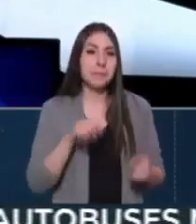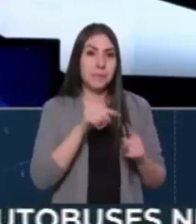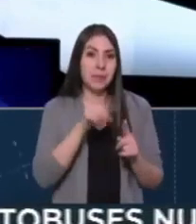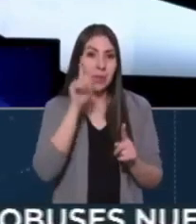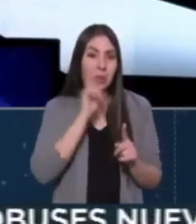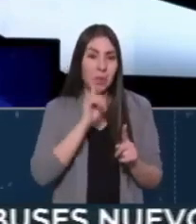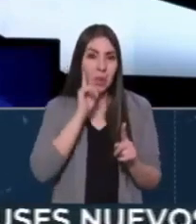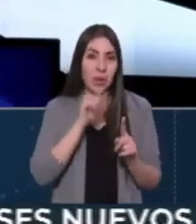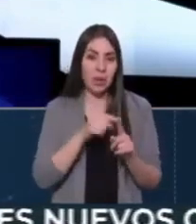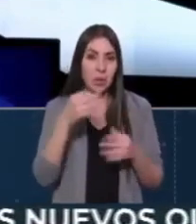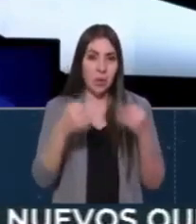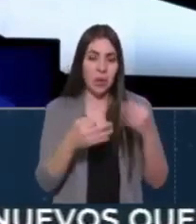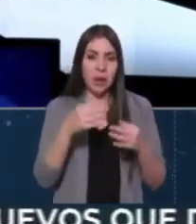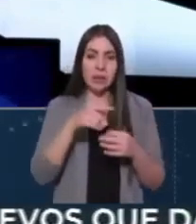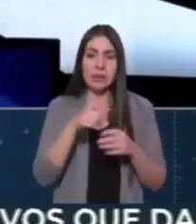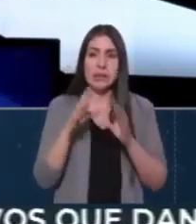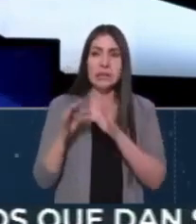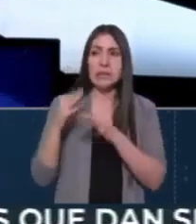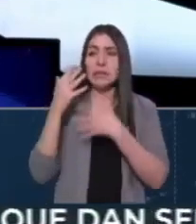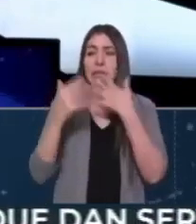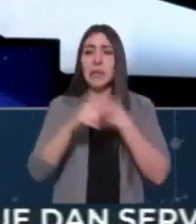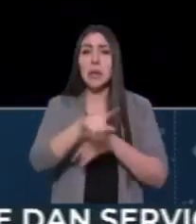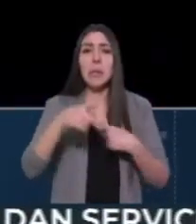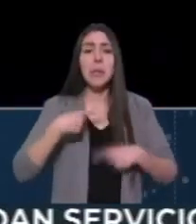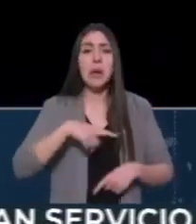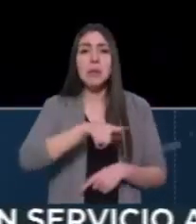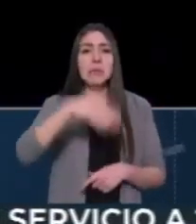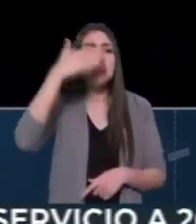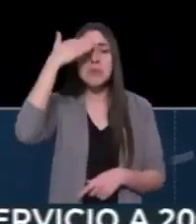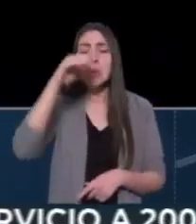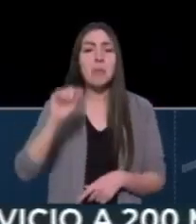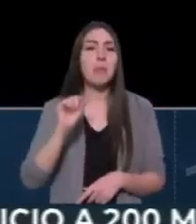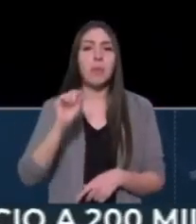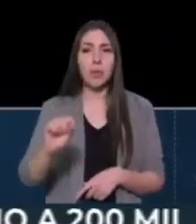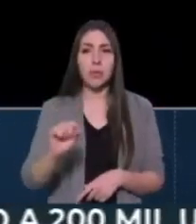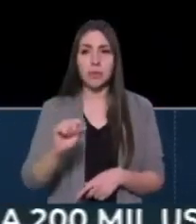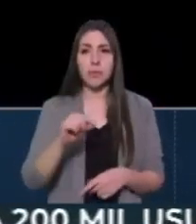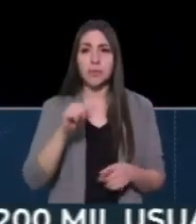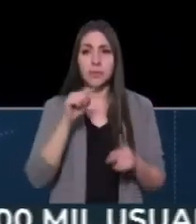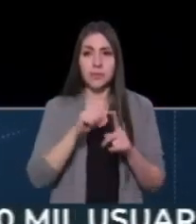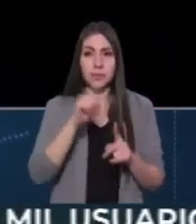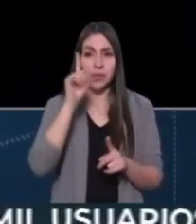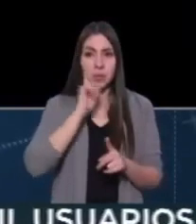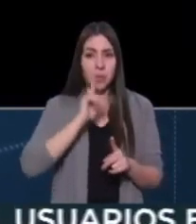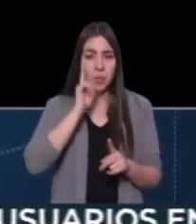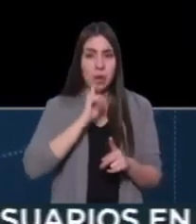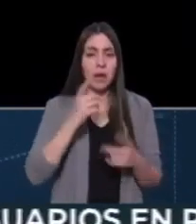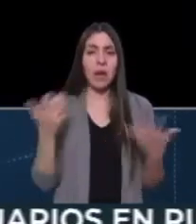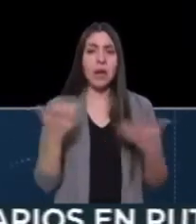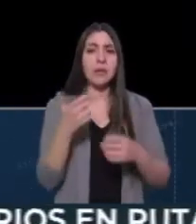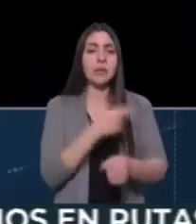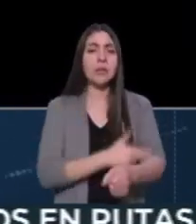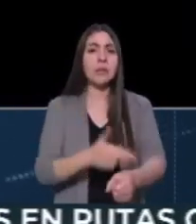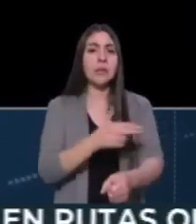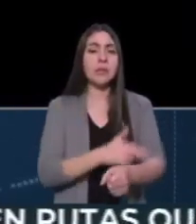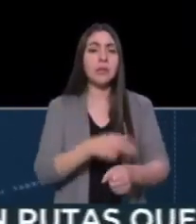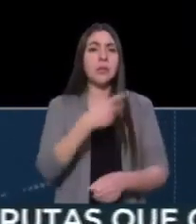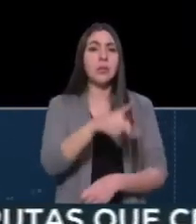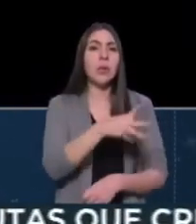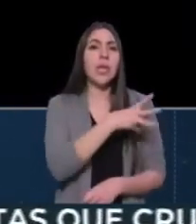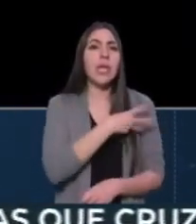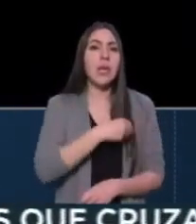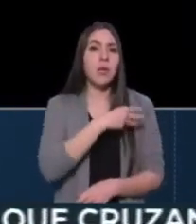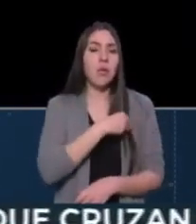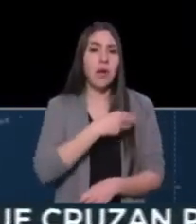saben, pero fíjense que le promovió a su hijo un amparo. A su hijo